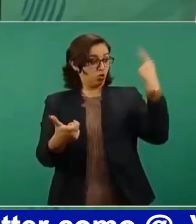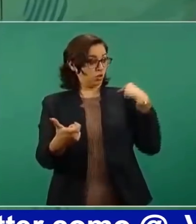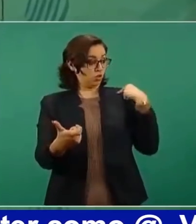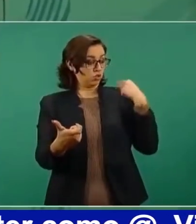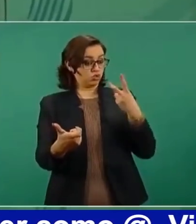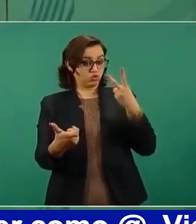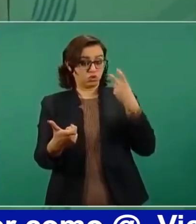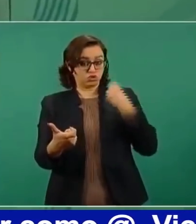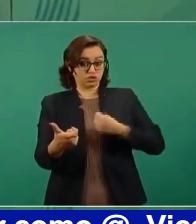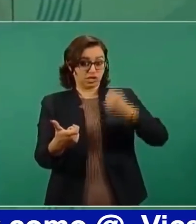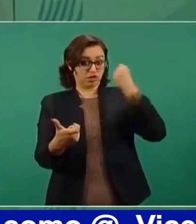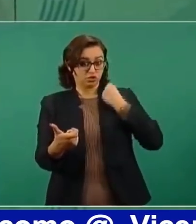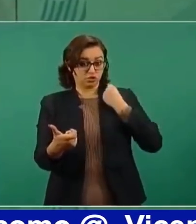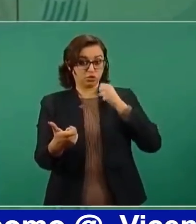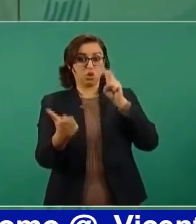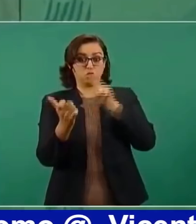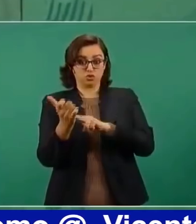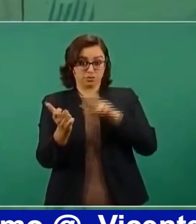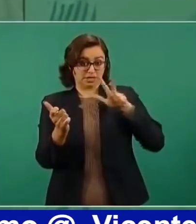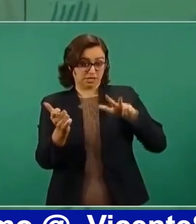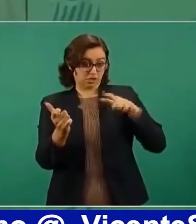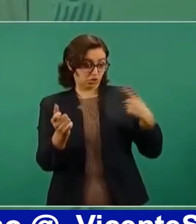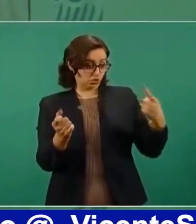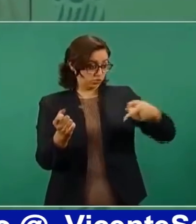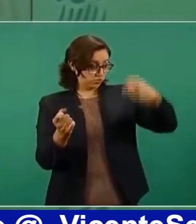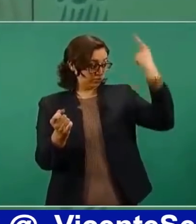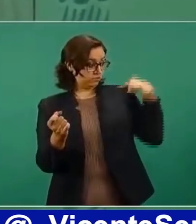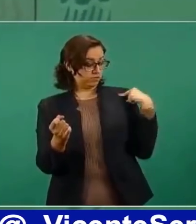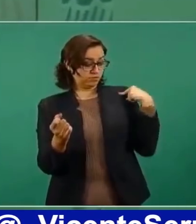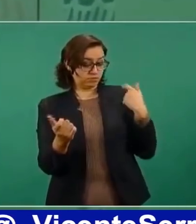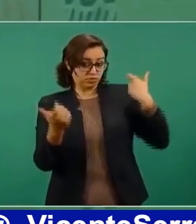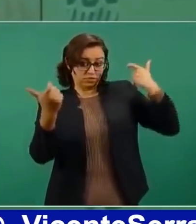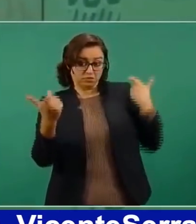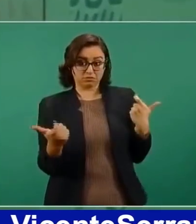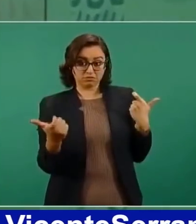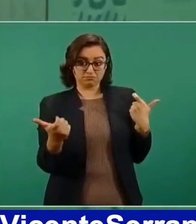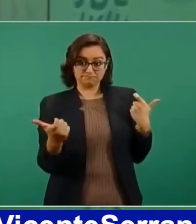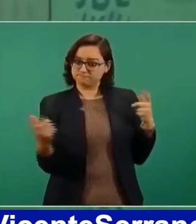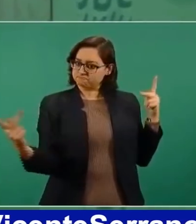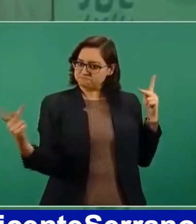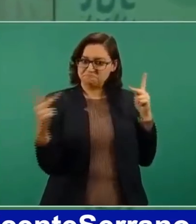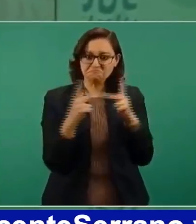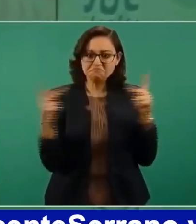No puede costar más, porque es mi compromiso.